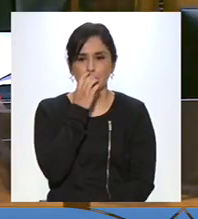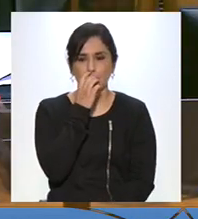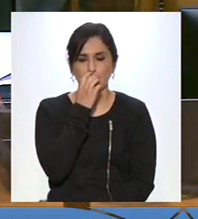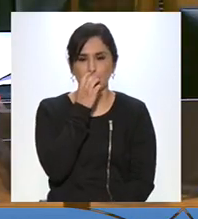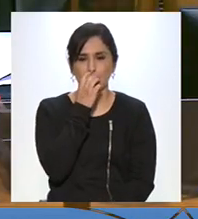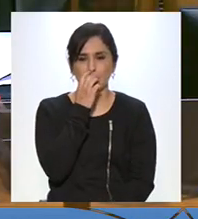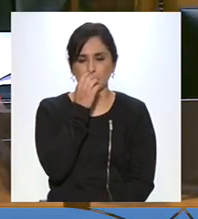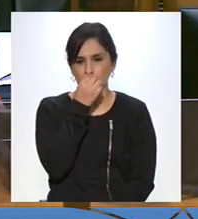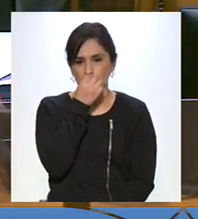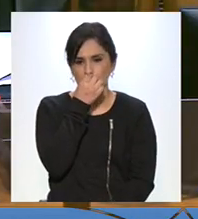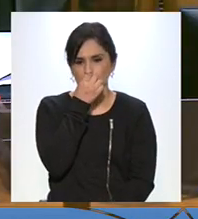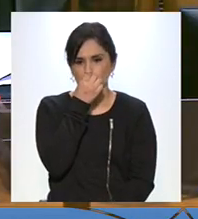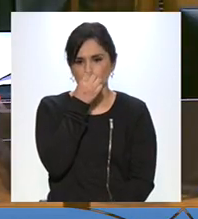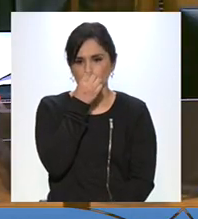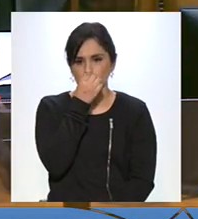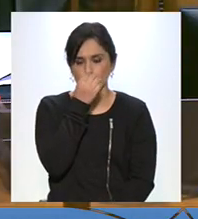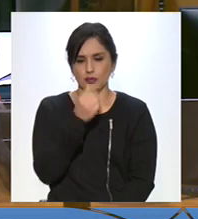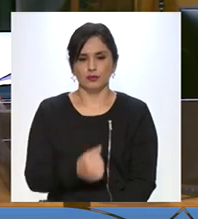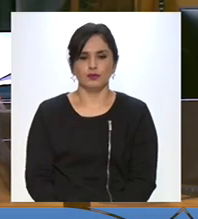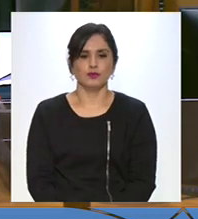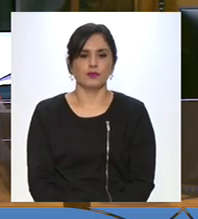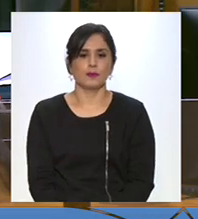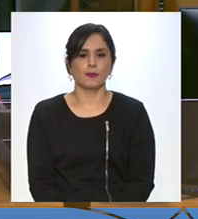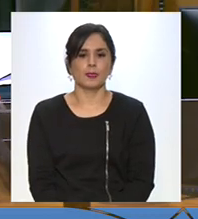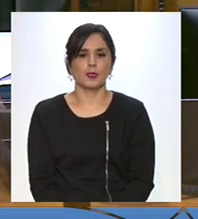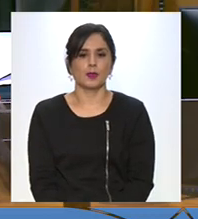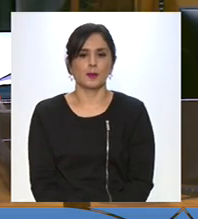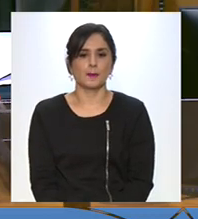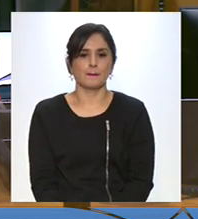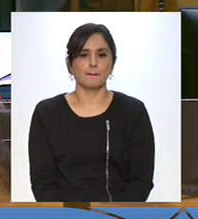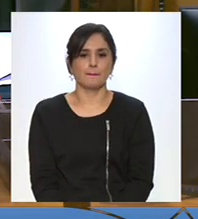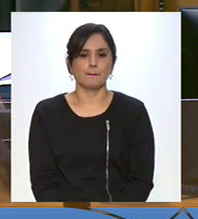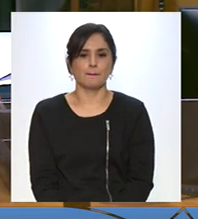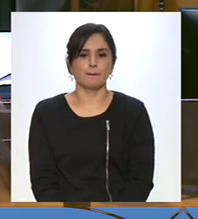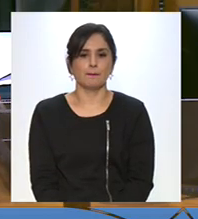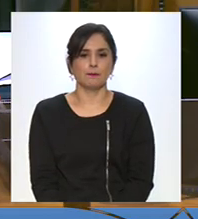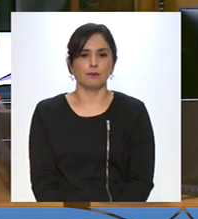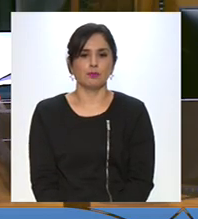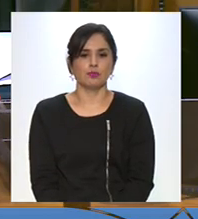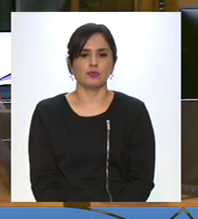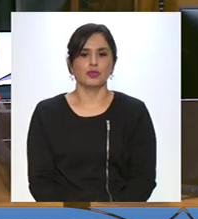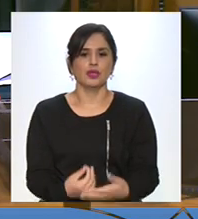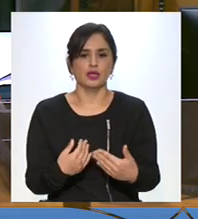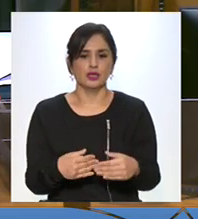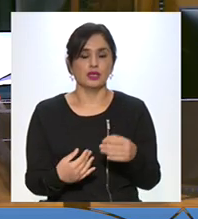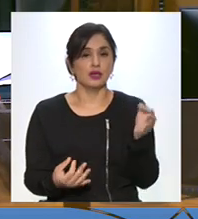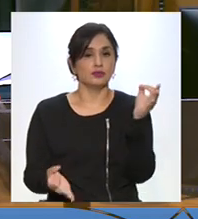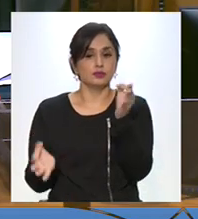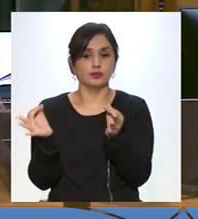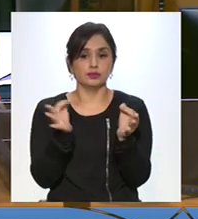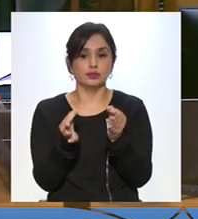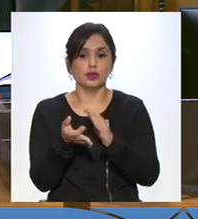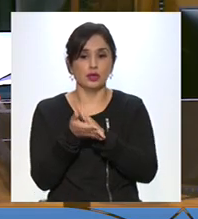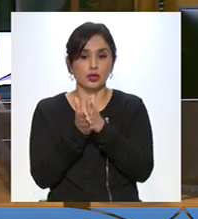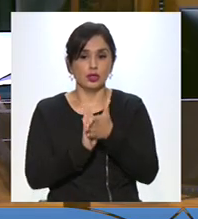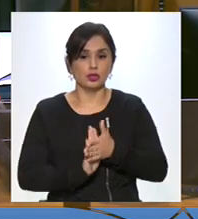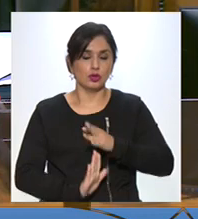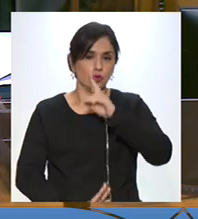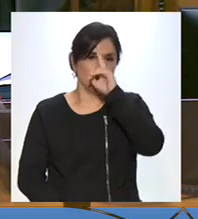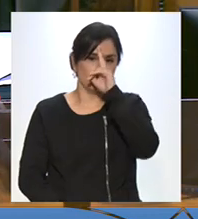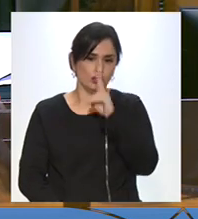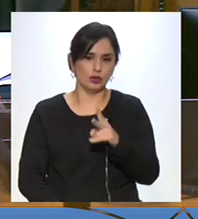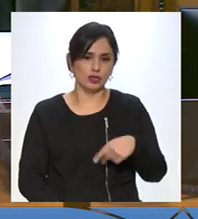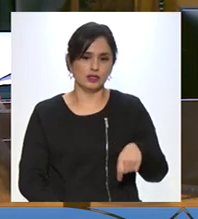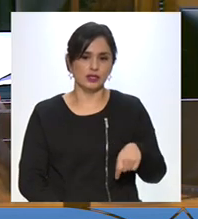Gracias, senadora Rincón. Habiendo ya dado curso a todas las intervenciones de los honorables senadores y senadoras,